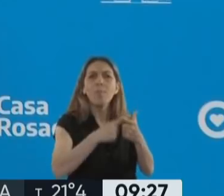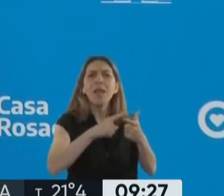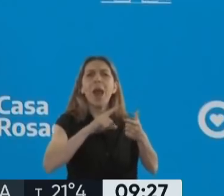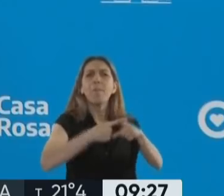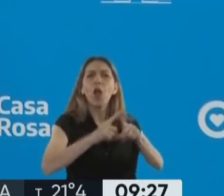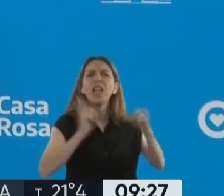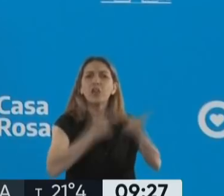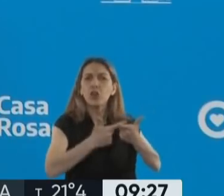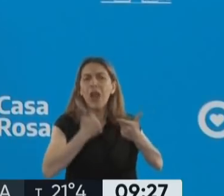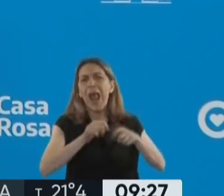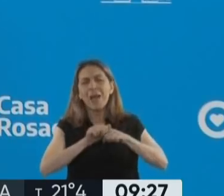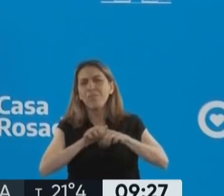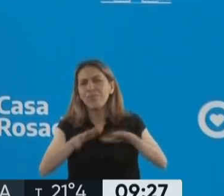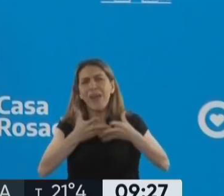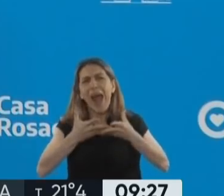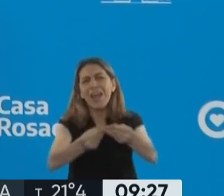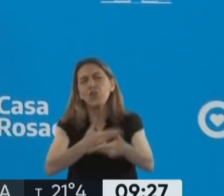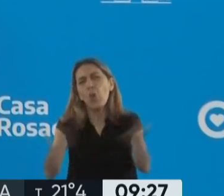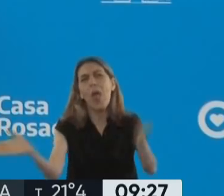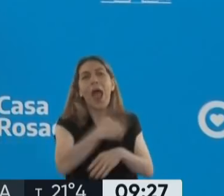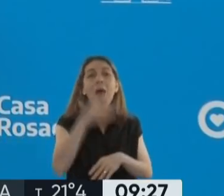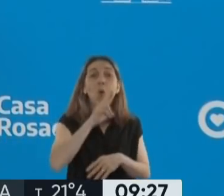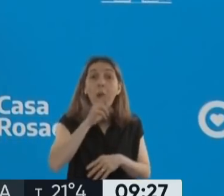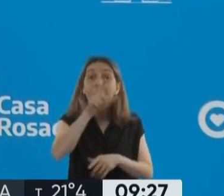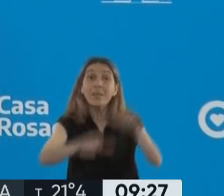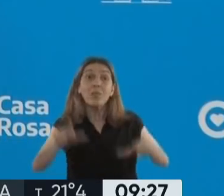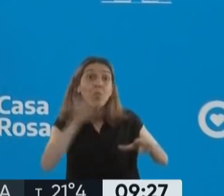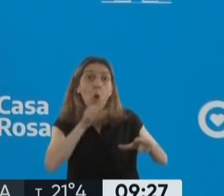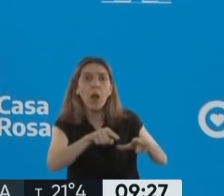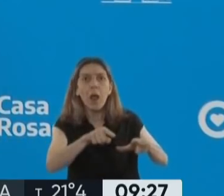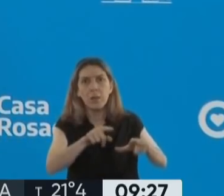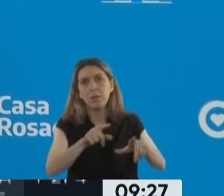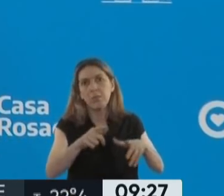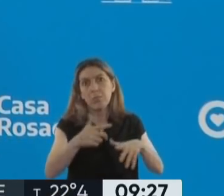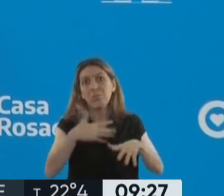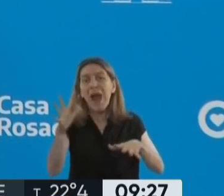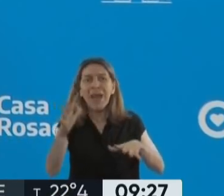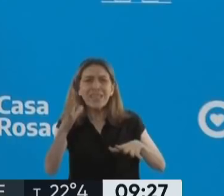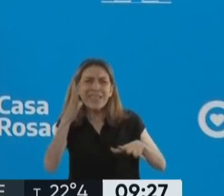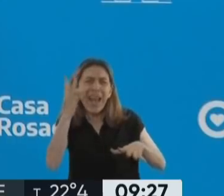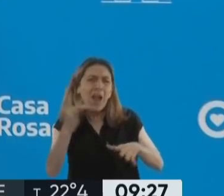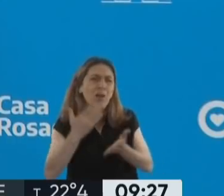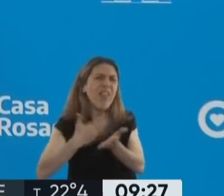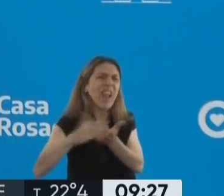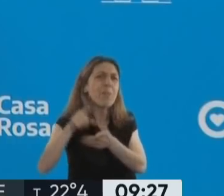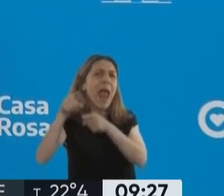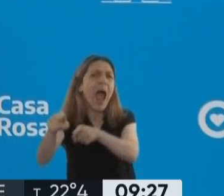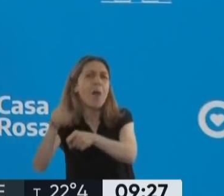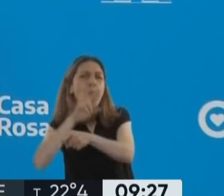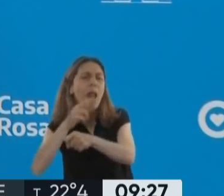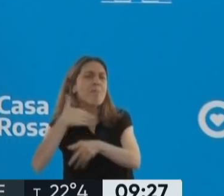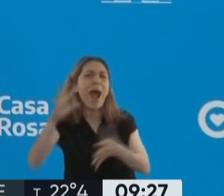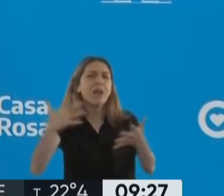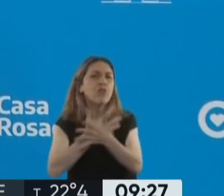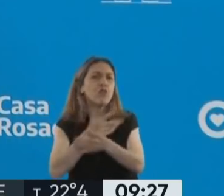un impacto particular sobre las mujeres. Las mujeres son las grandes discriminadas en esta pandemia, pero además las que más han sufrido los efectos